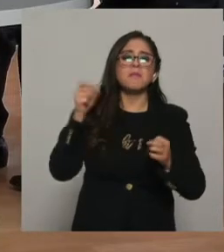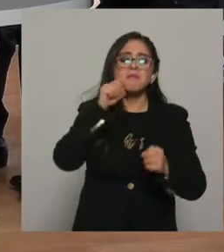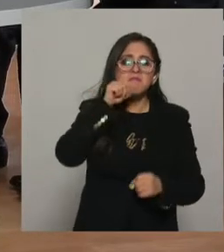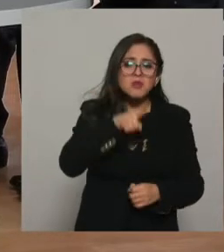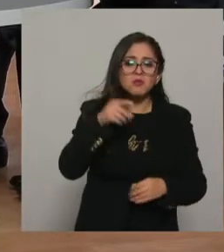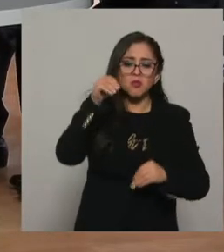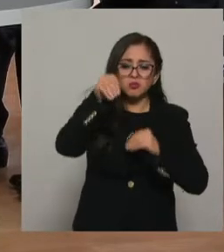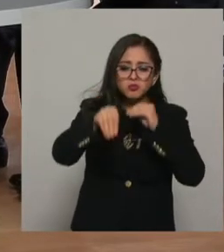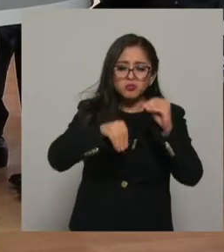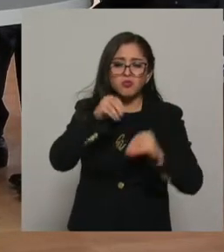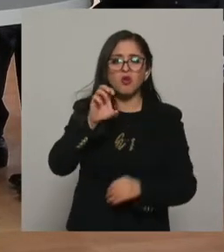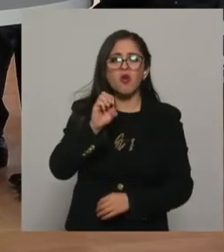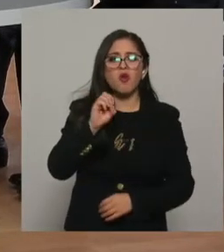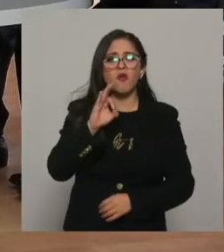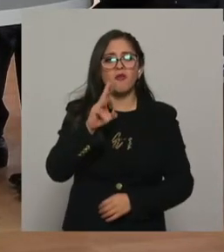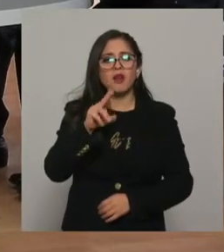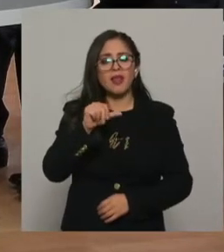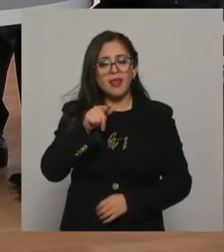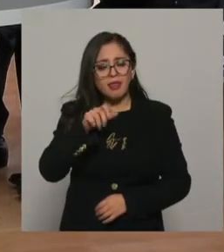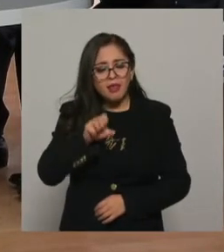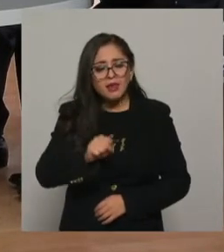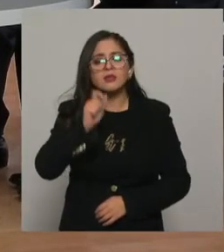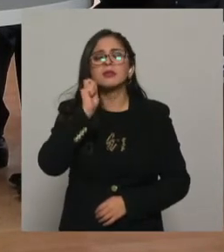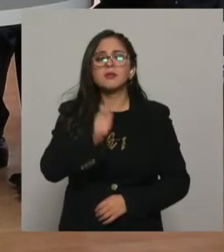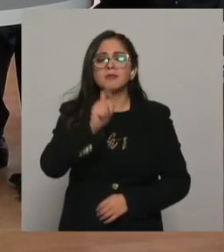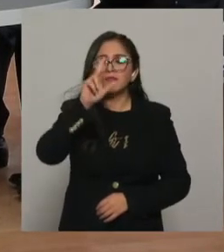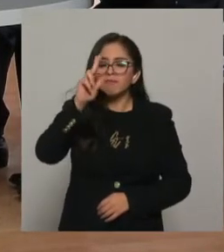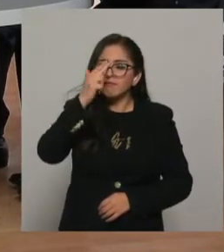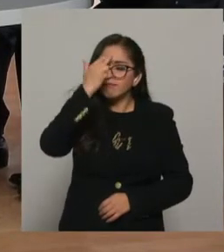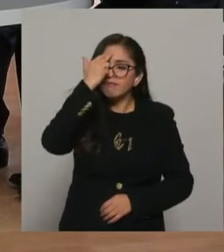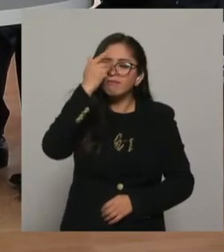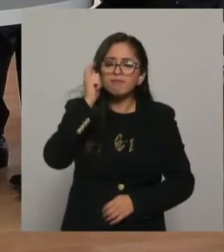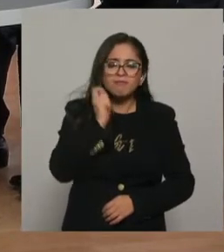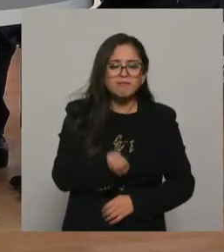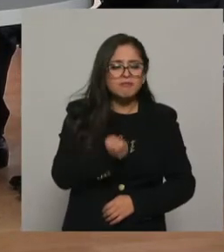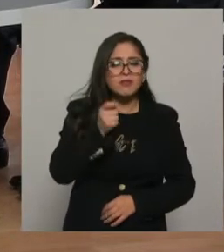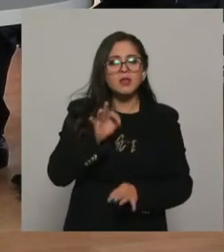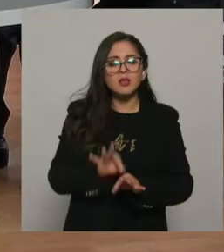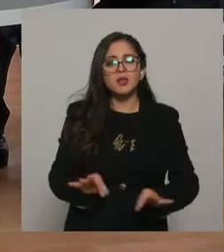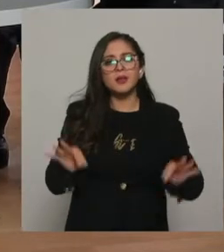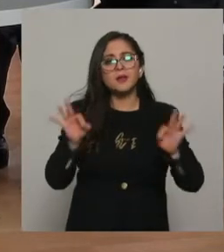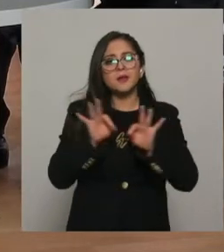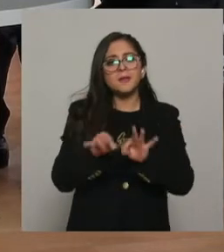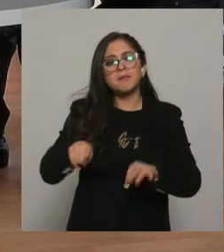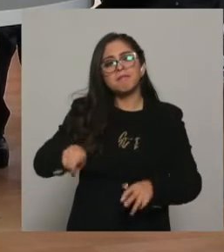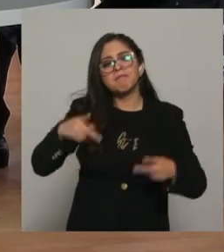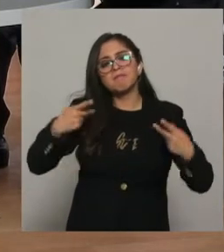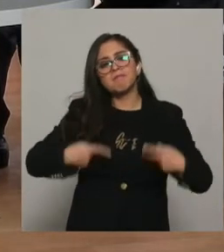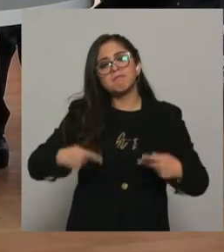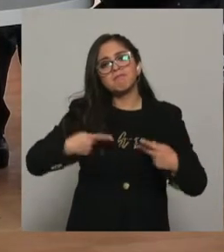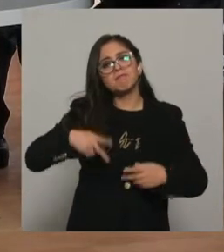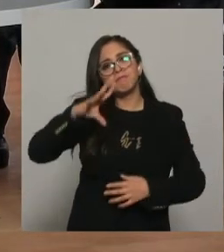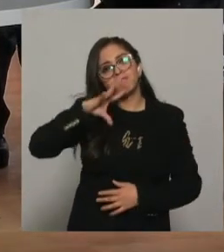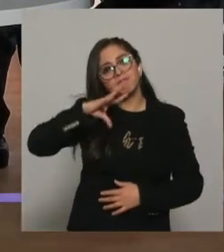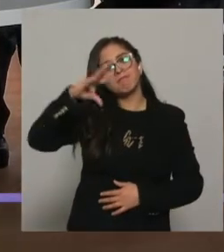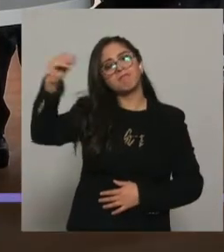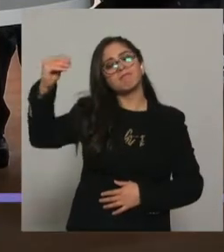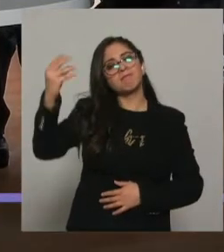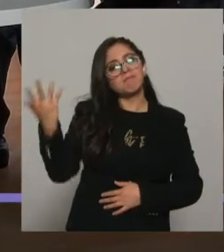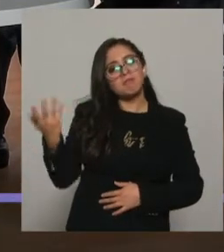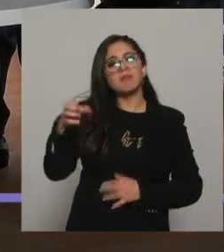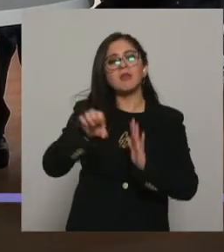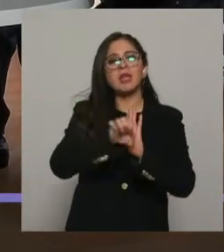estas ofrendas en donde se representa lo más significativo para quienes ya partieron, que por ejemplo les